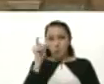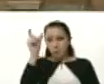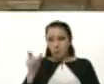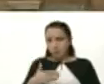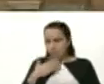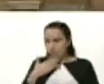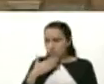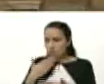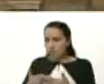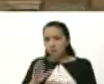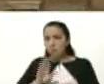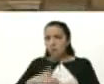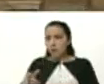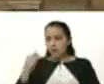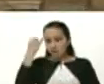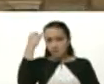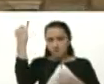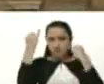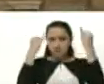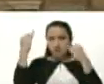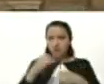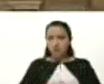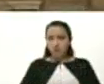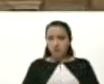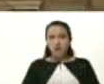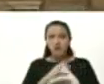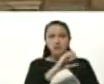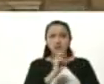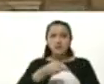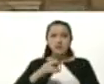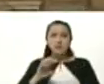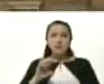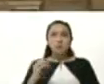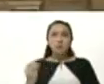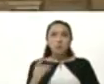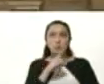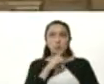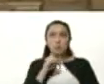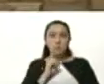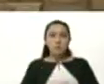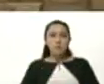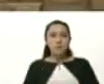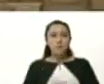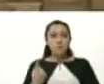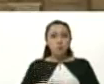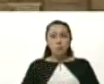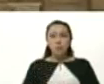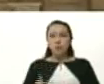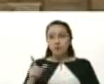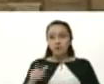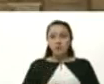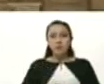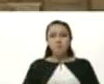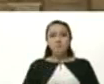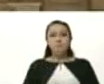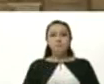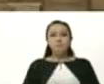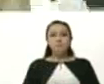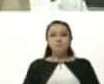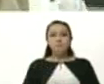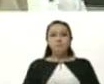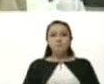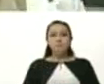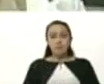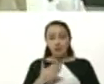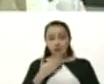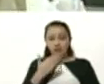idea que le dio a Arle. Ah, pues la idea fue de Cheo para Arle. No, sí. Yo creo que la idea fue de Arle. Cheo, ah, se, colió. Cheo se colió. Bueno,